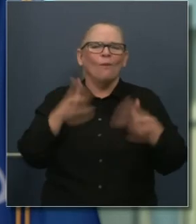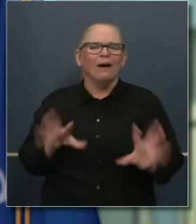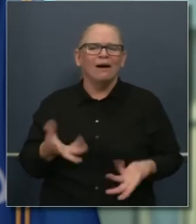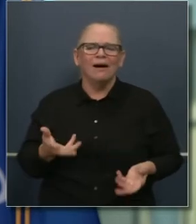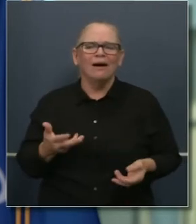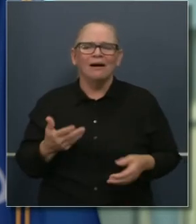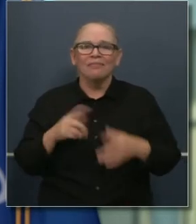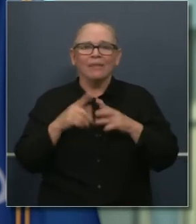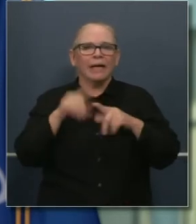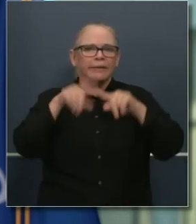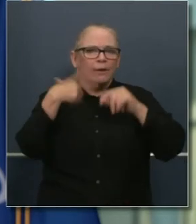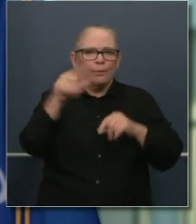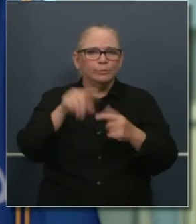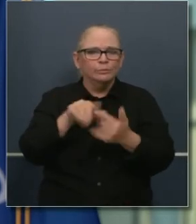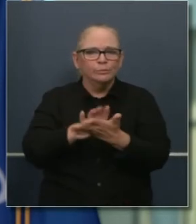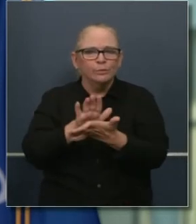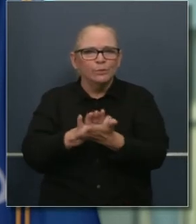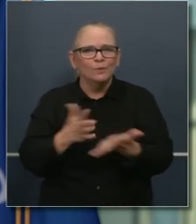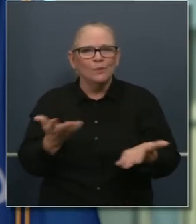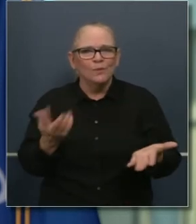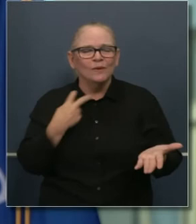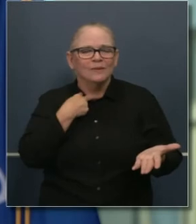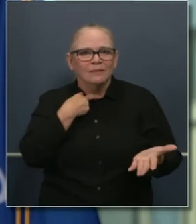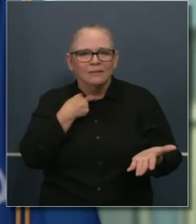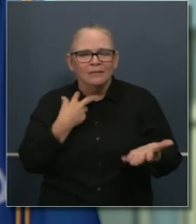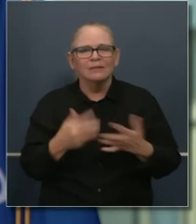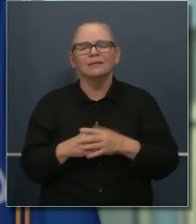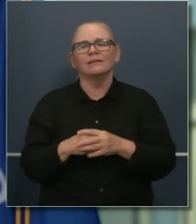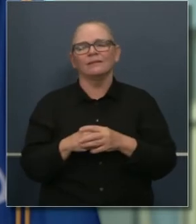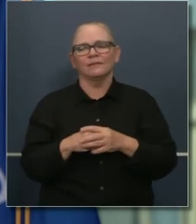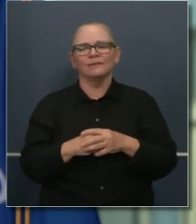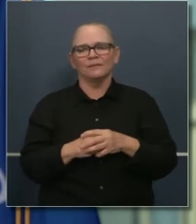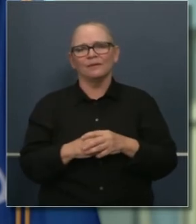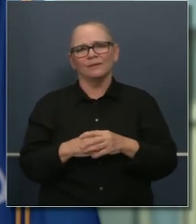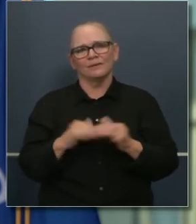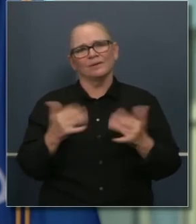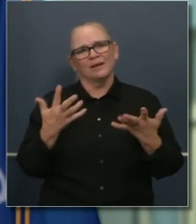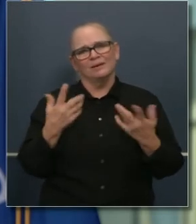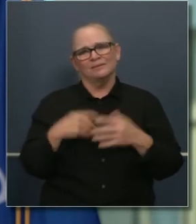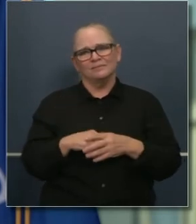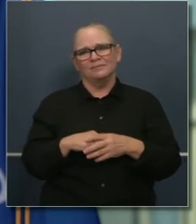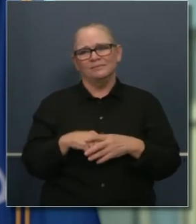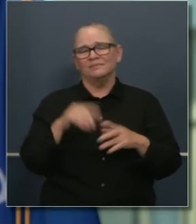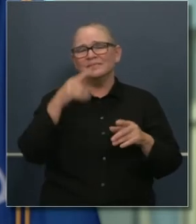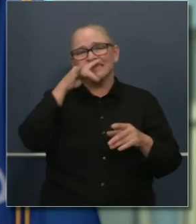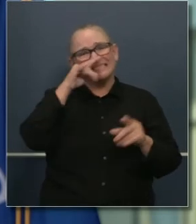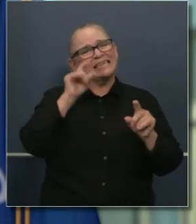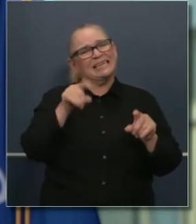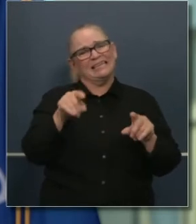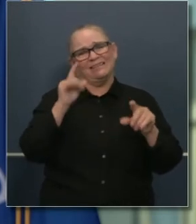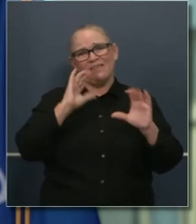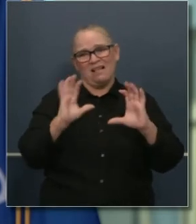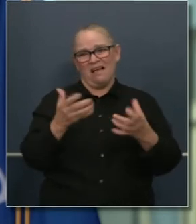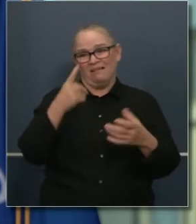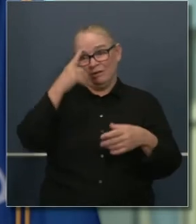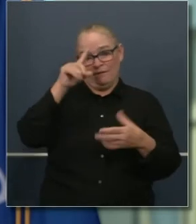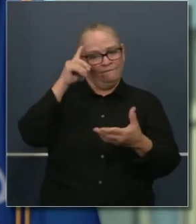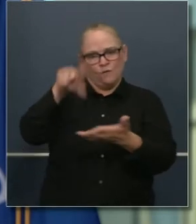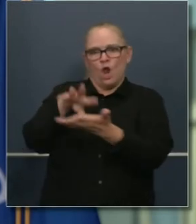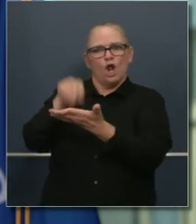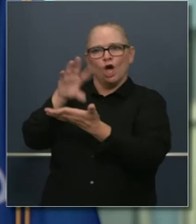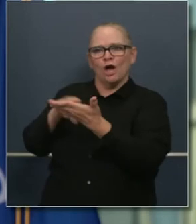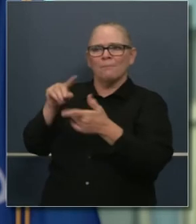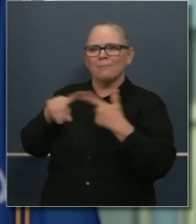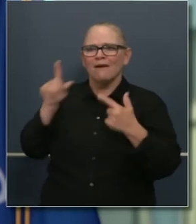estarán más lejos aún de donde deben estar que es instrucción en vivo y en persona no solamente con necesidades académicas pero también